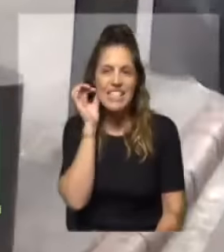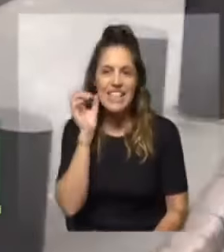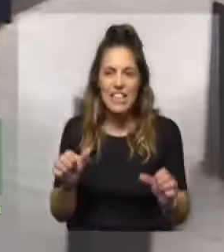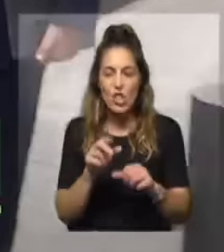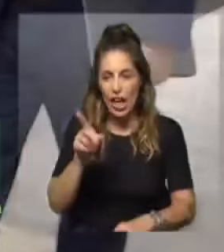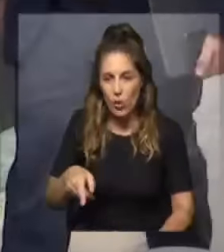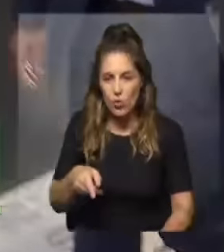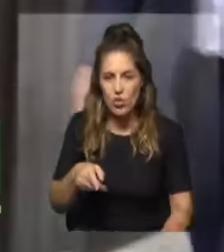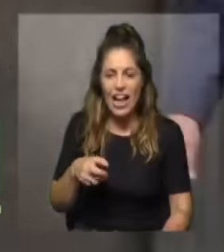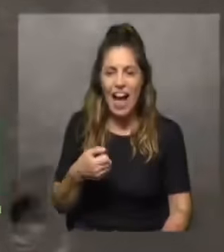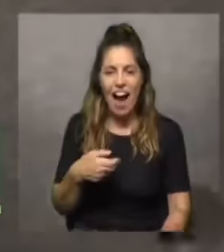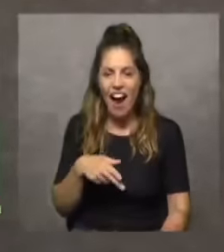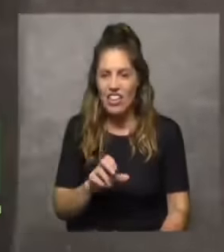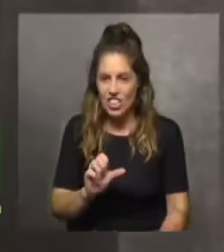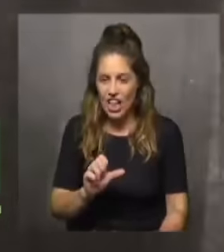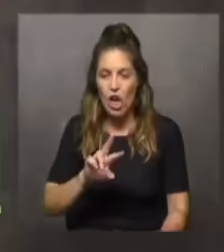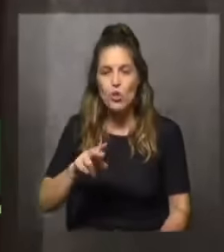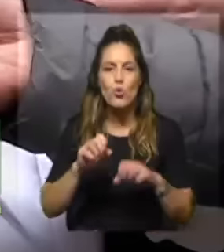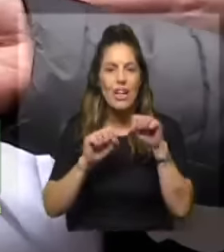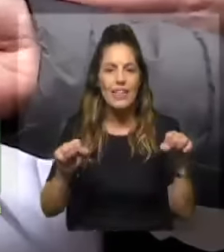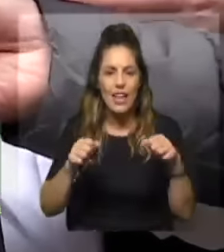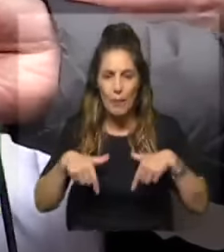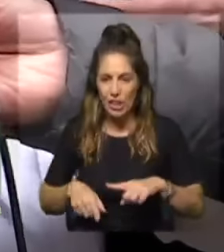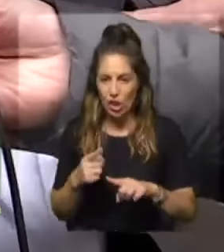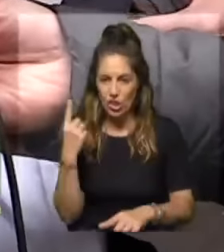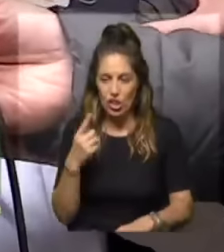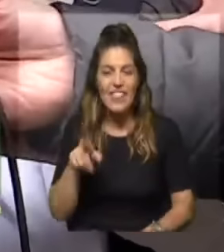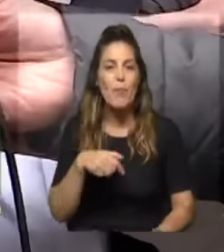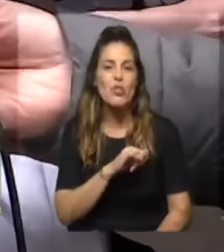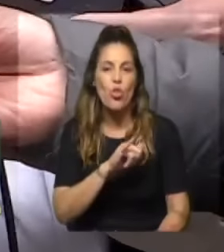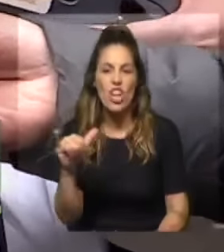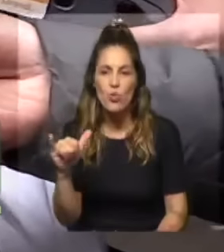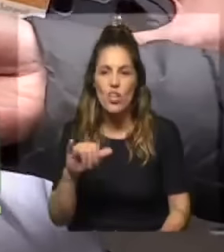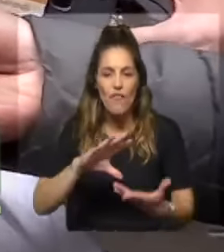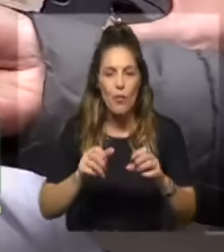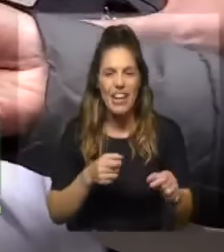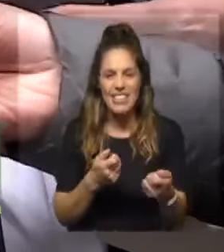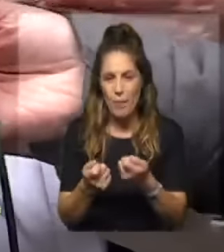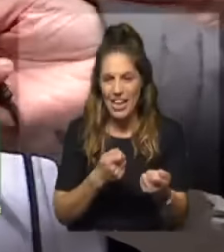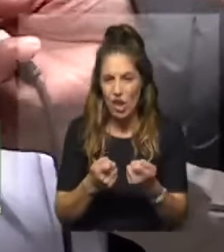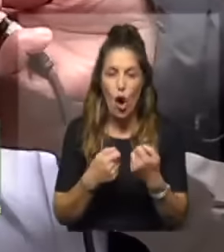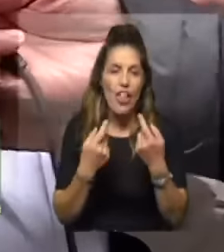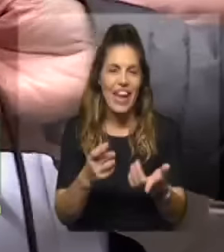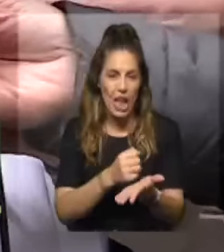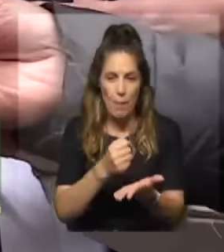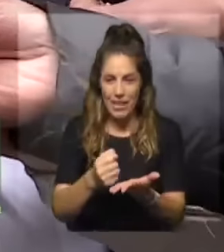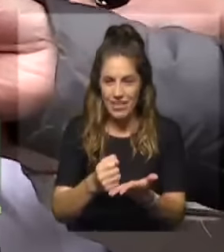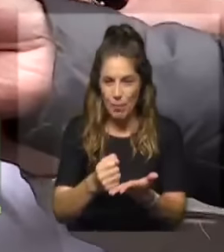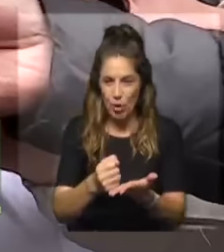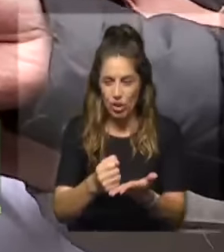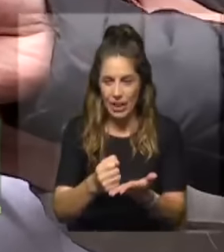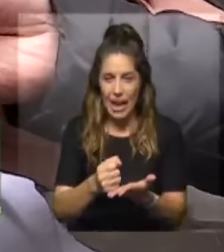Carolina H como subsecretaria de relaciones exteriores y luego sus denuncias por la forma en que se manejó el otorgamiento del pasaporte al